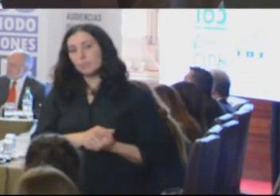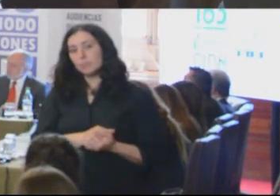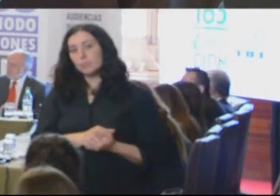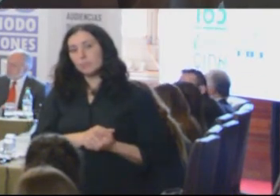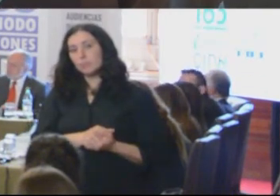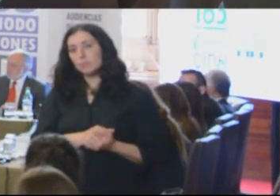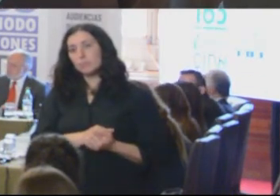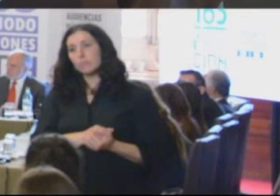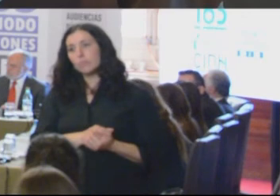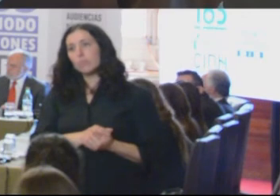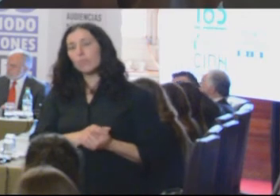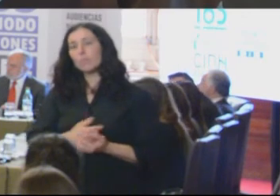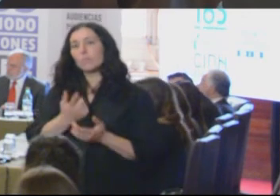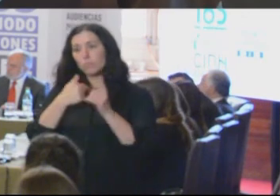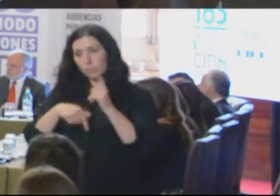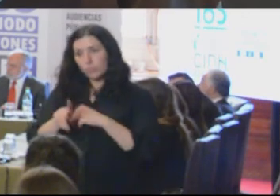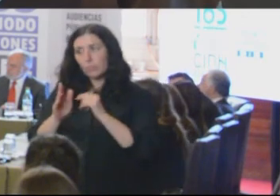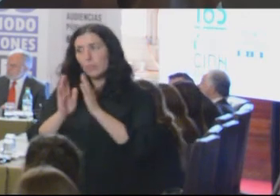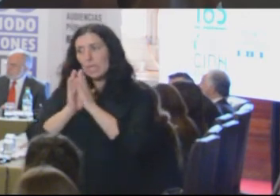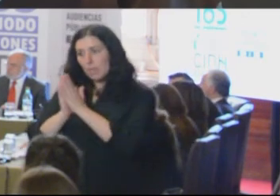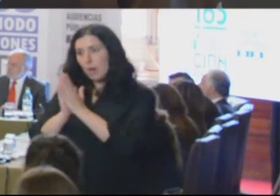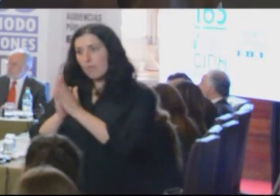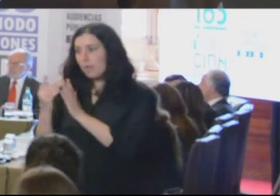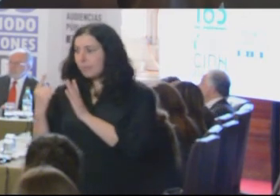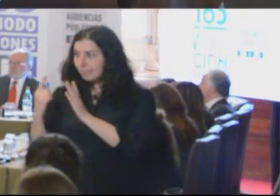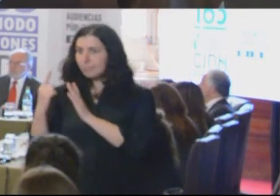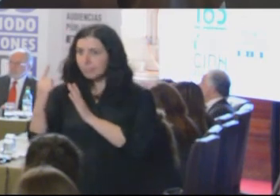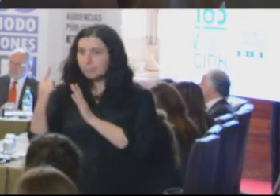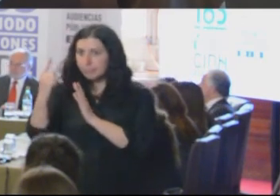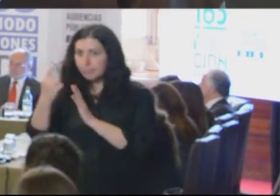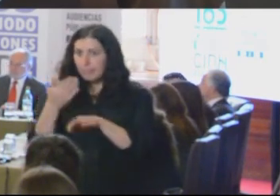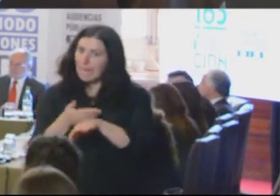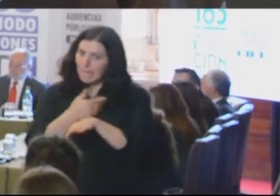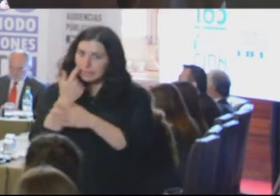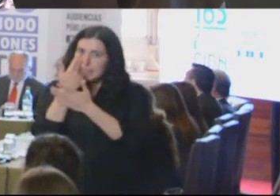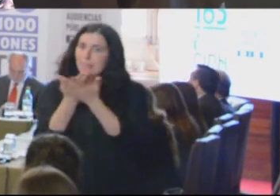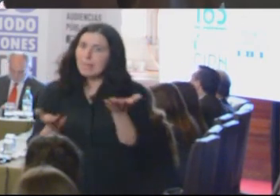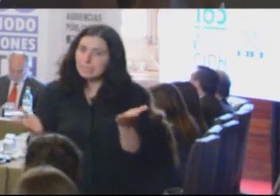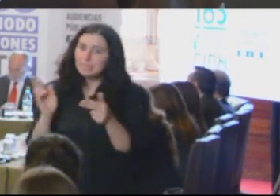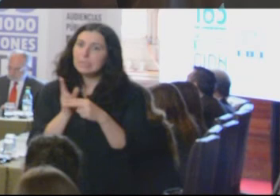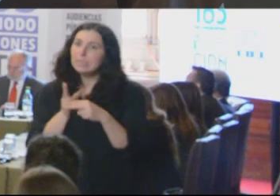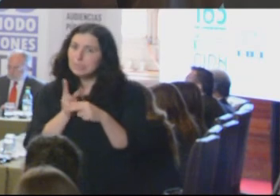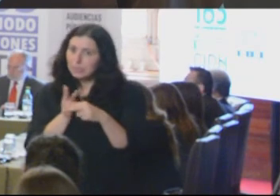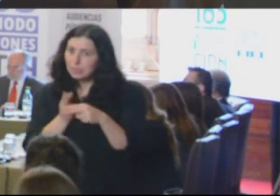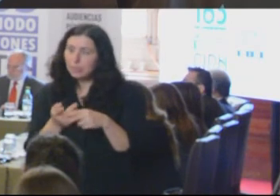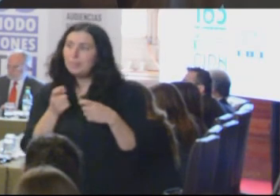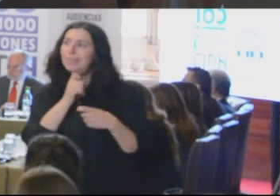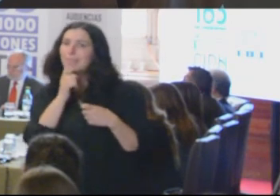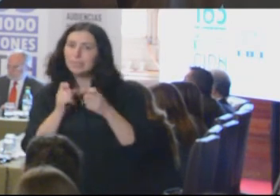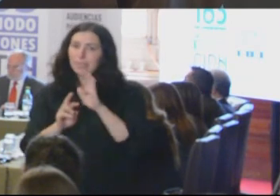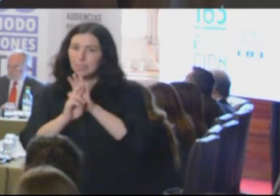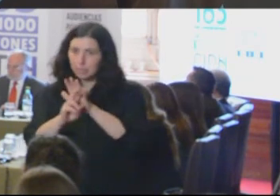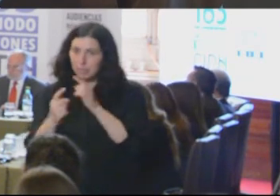y por favor presentarse a quienes están haciendo uso de la